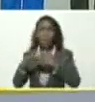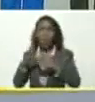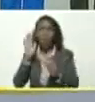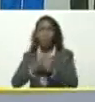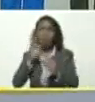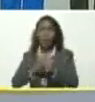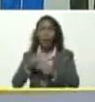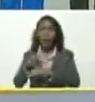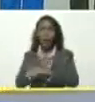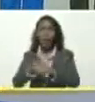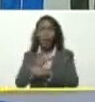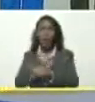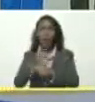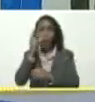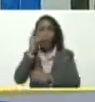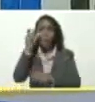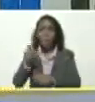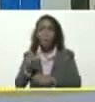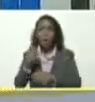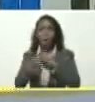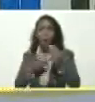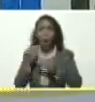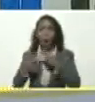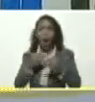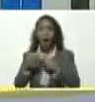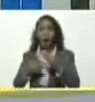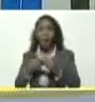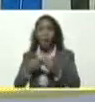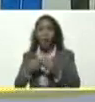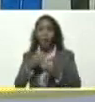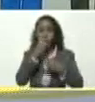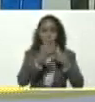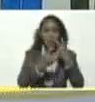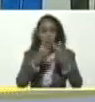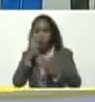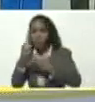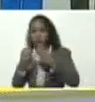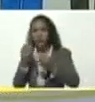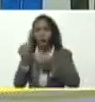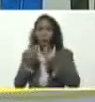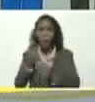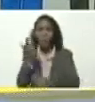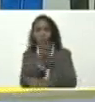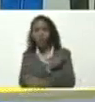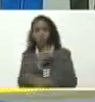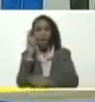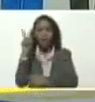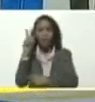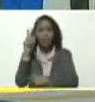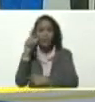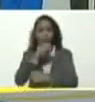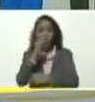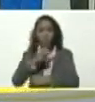al gobernador Omar Prieto. ¿Cómo va el visita casa por casa? ¿Cómo va la vacunación en el Zulia?